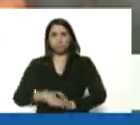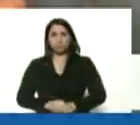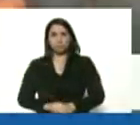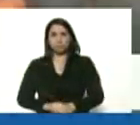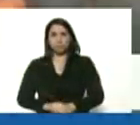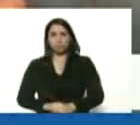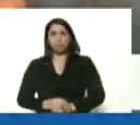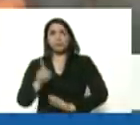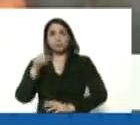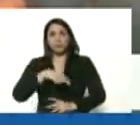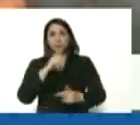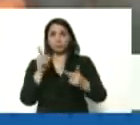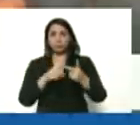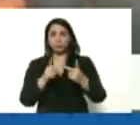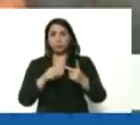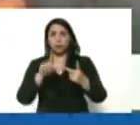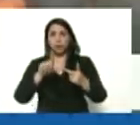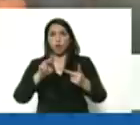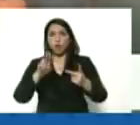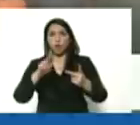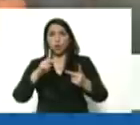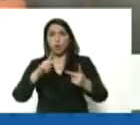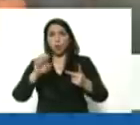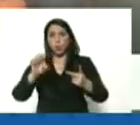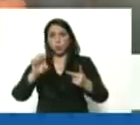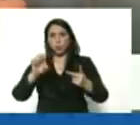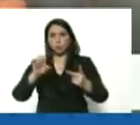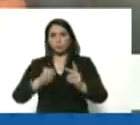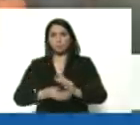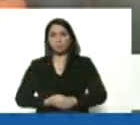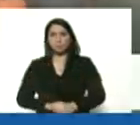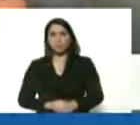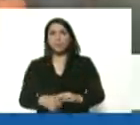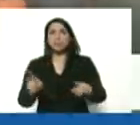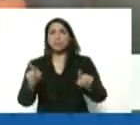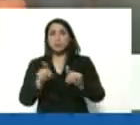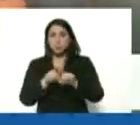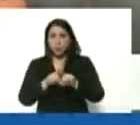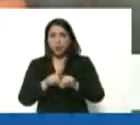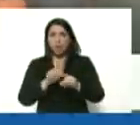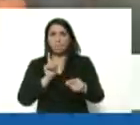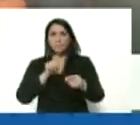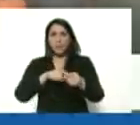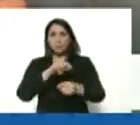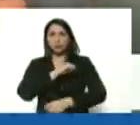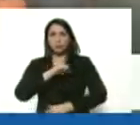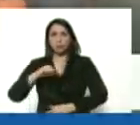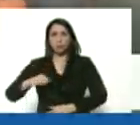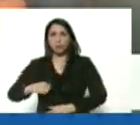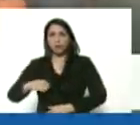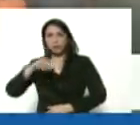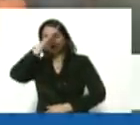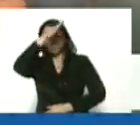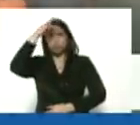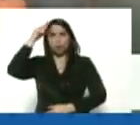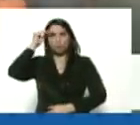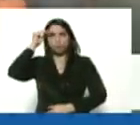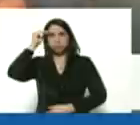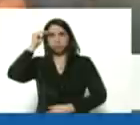Y el señor Luke Alexander Denman, igualmente miembro de la seguridad de Donald